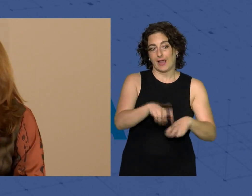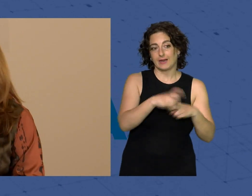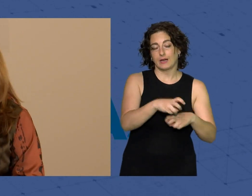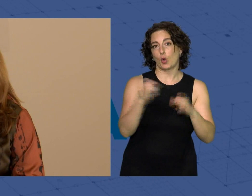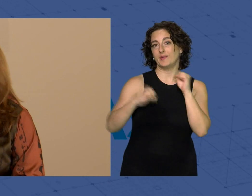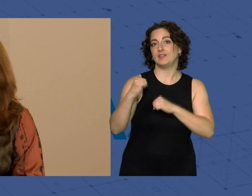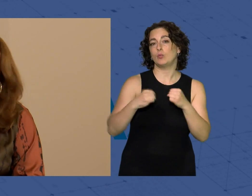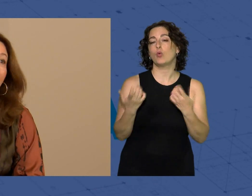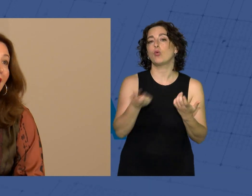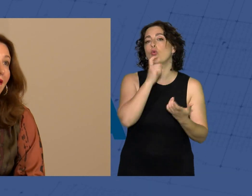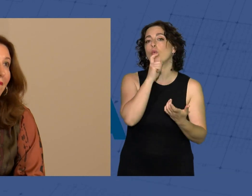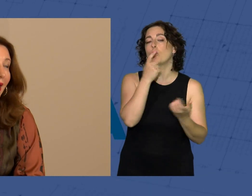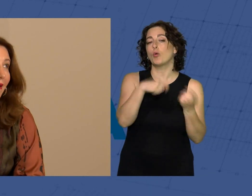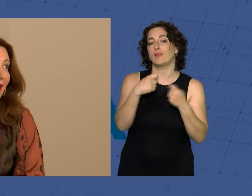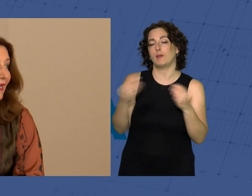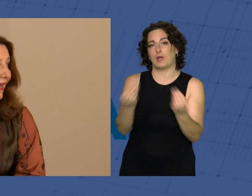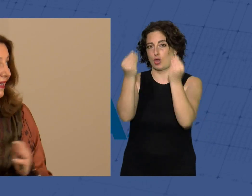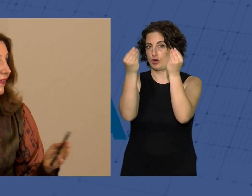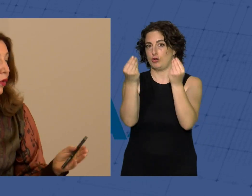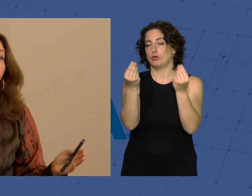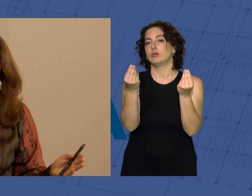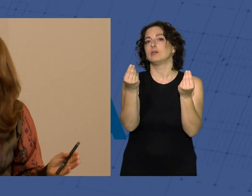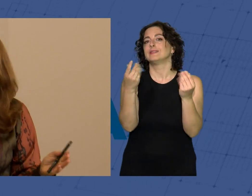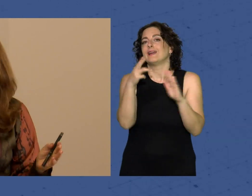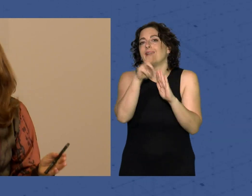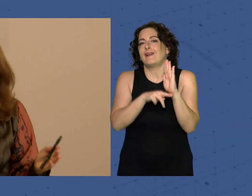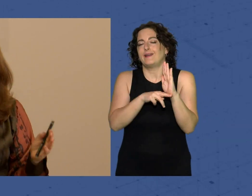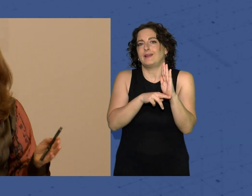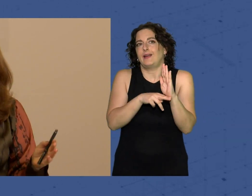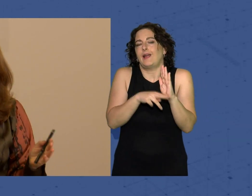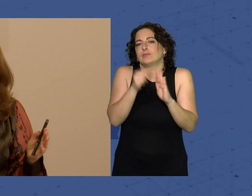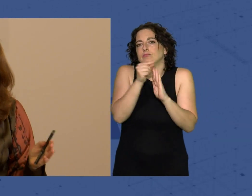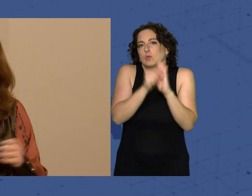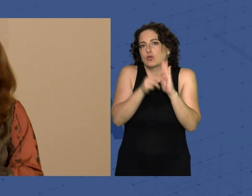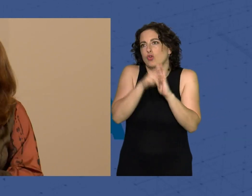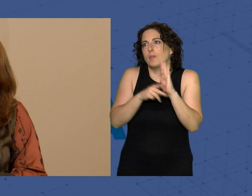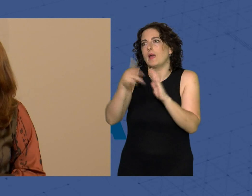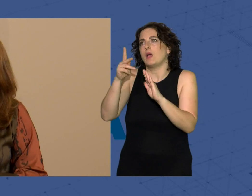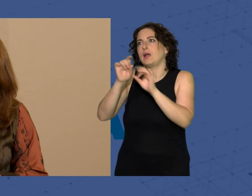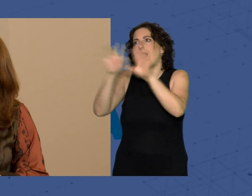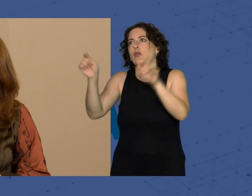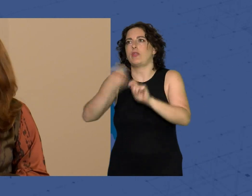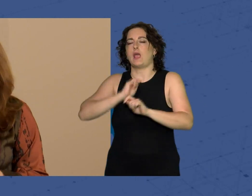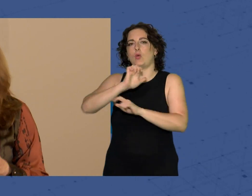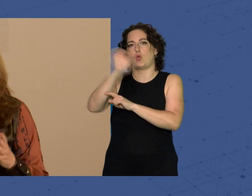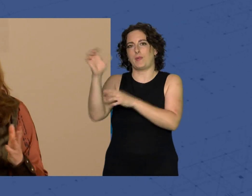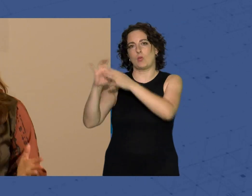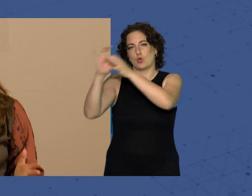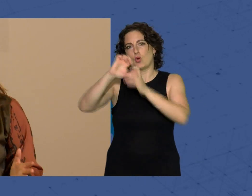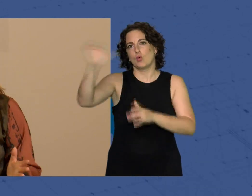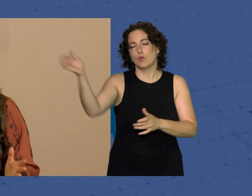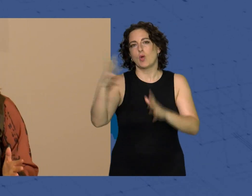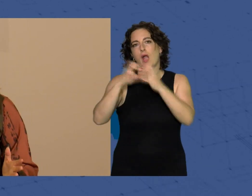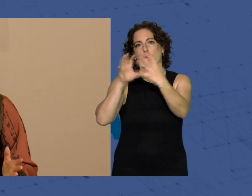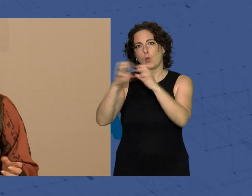competitivo se mejore cada vez más y las reglas del juego las vaya aclarando la Unión Europea en este caso con los